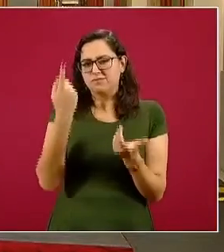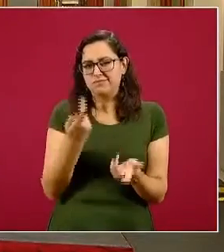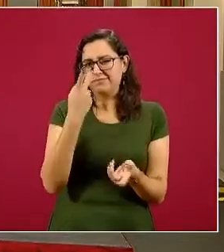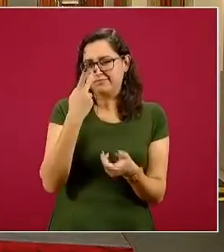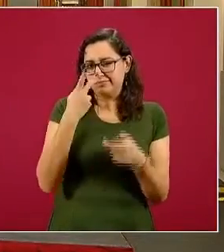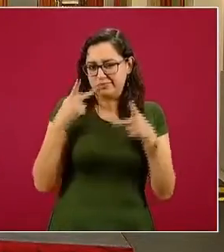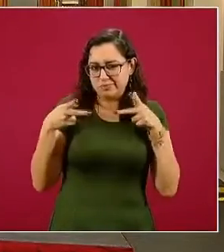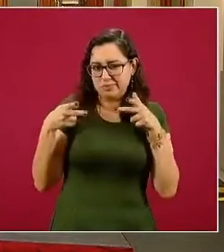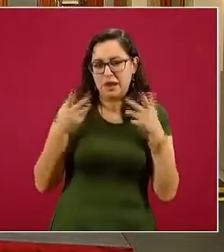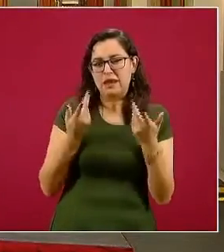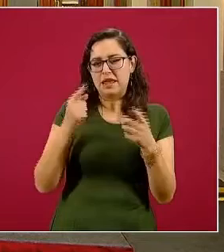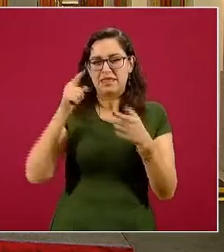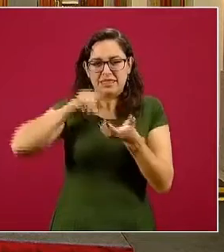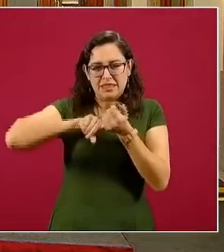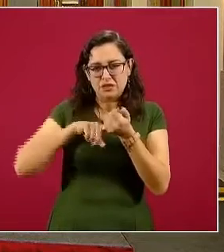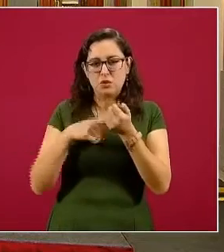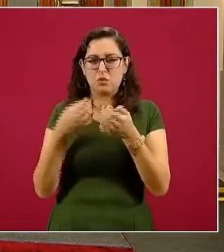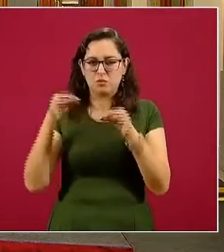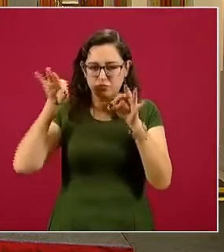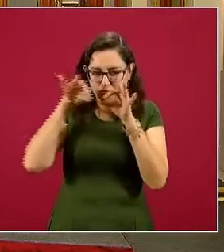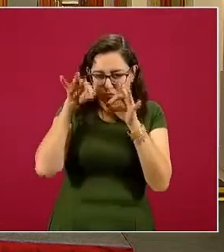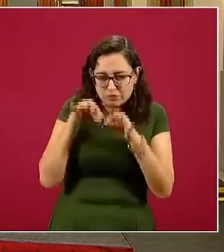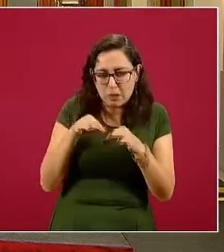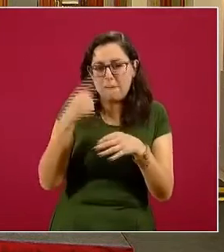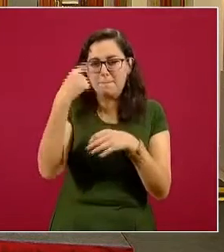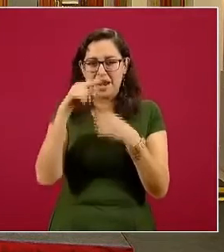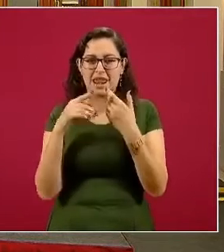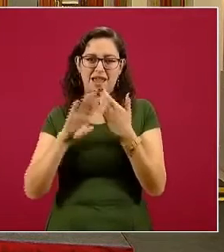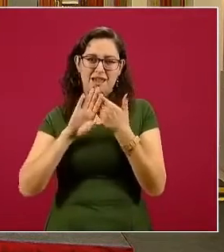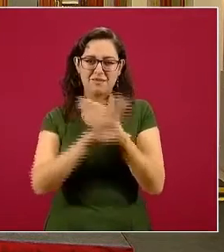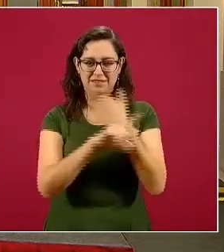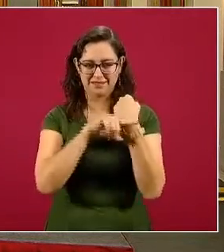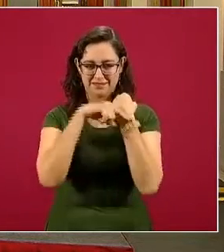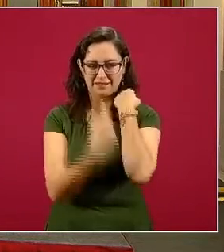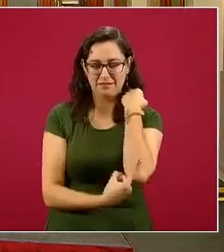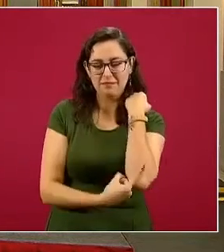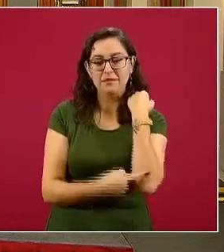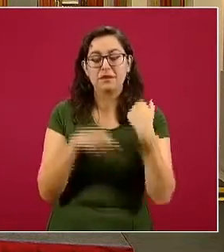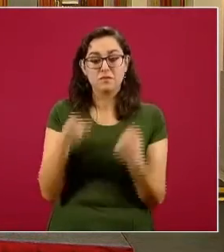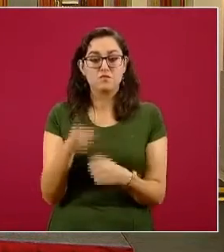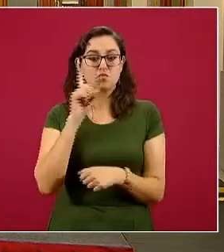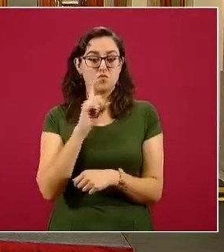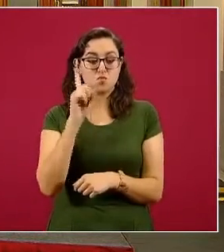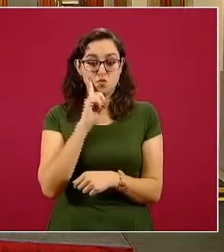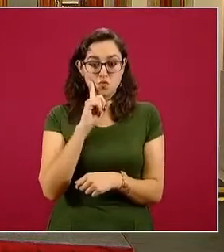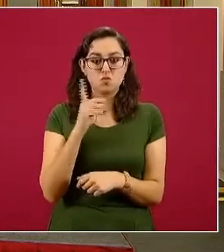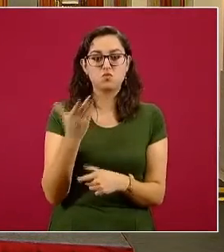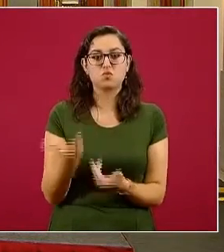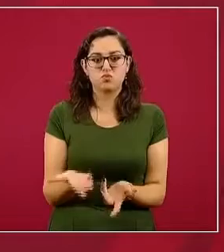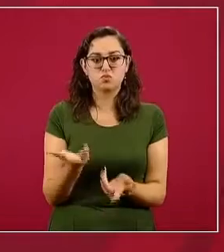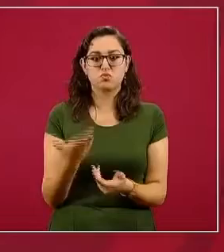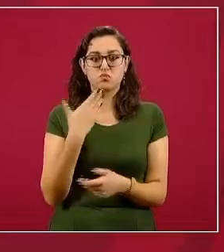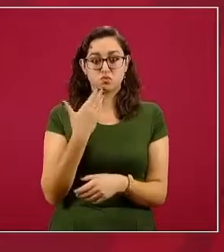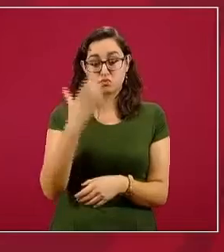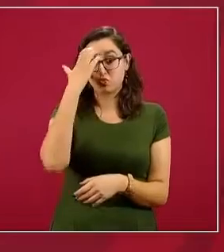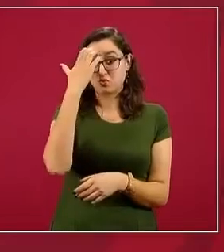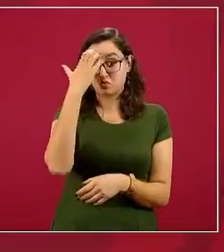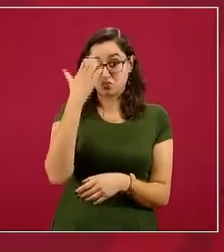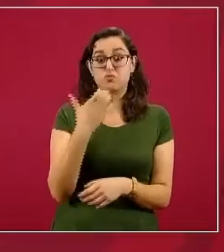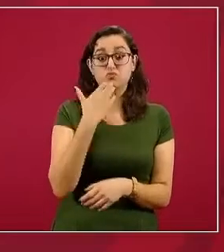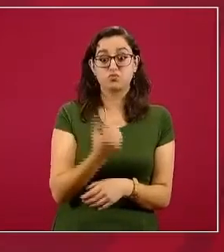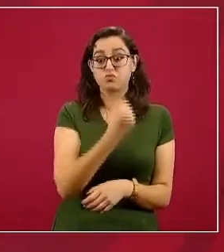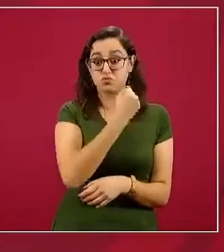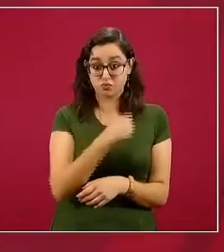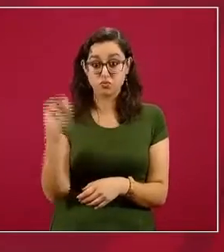y tenemos el privilegio de que nos acompañen a las personas más conocedoras, no solamente en términos teóricos, sino en términos prácticos, sobre